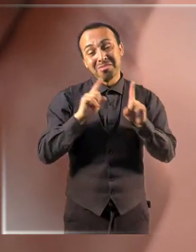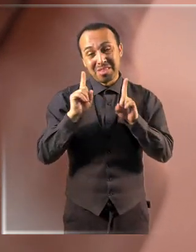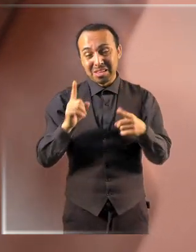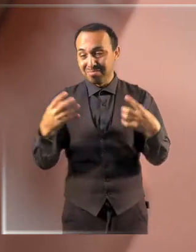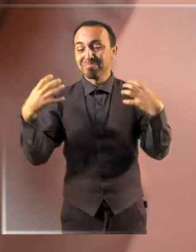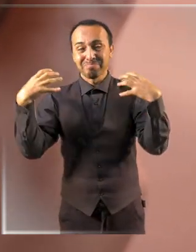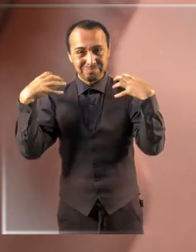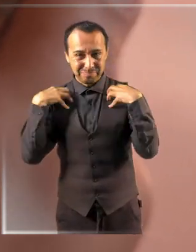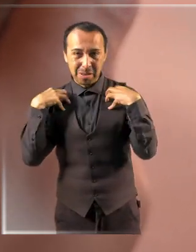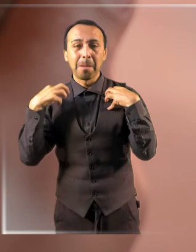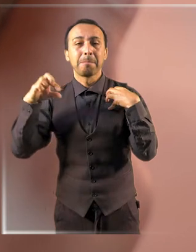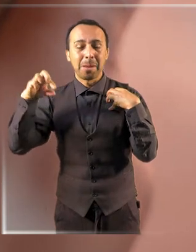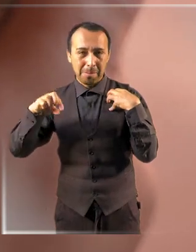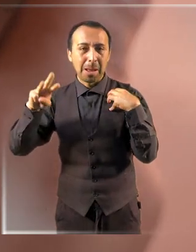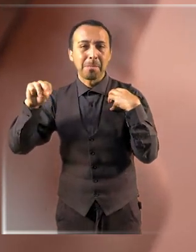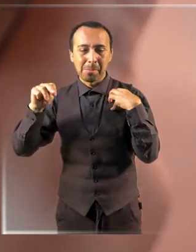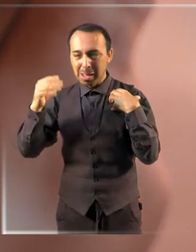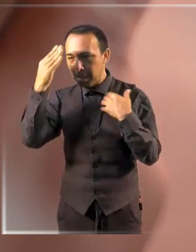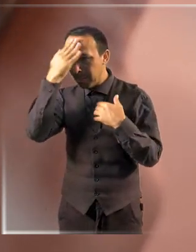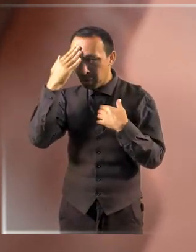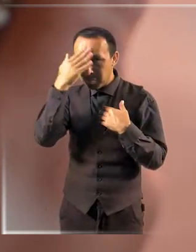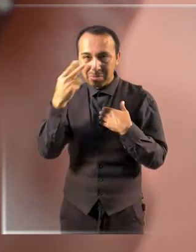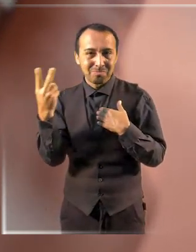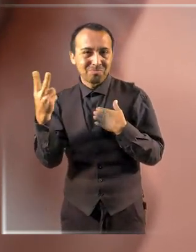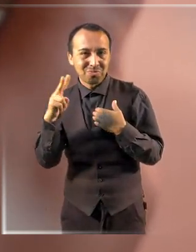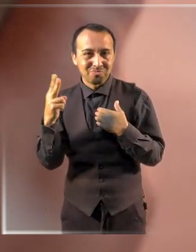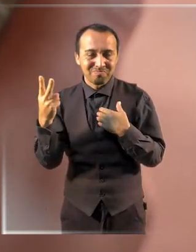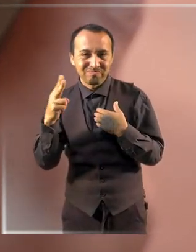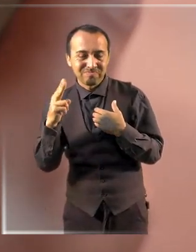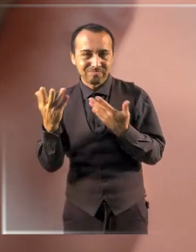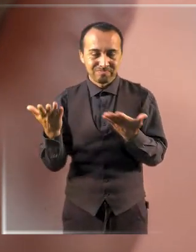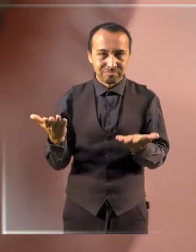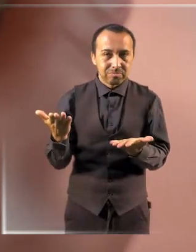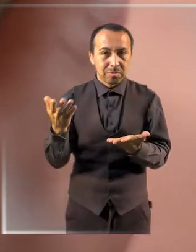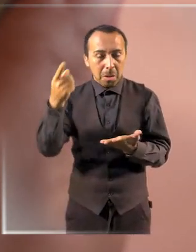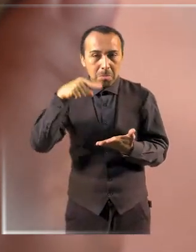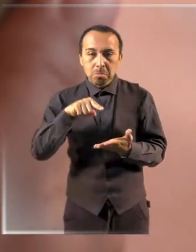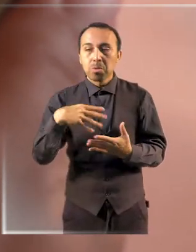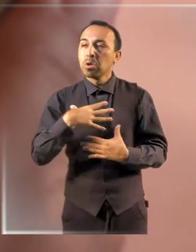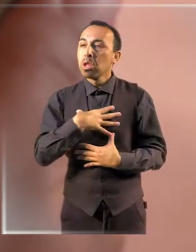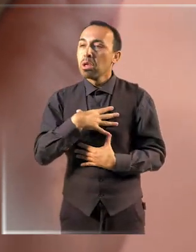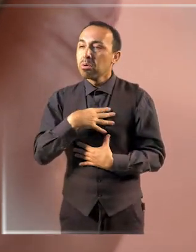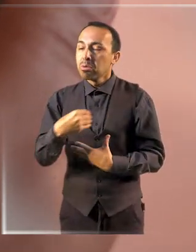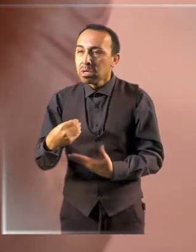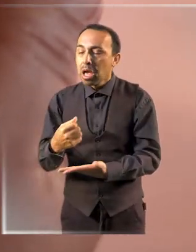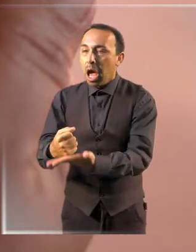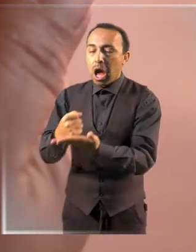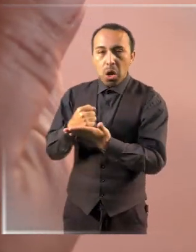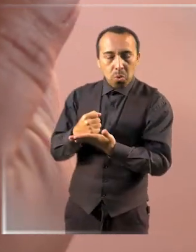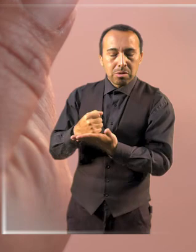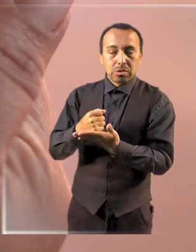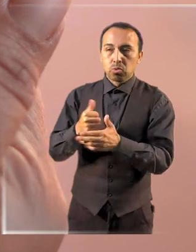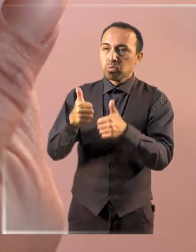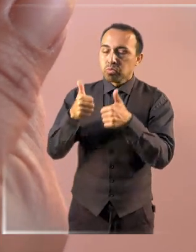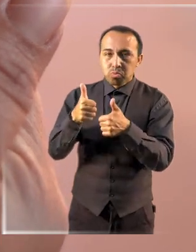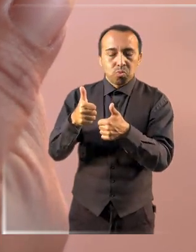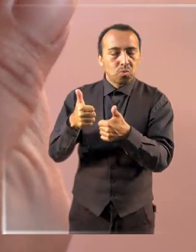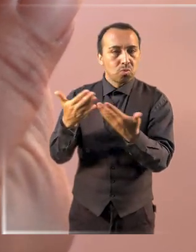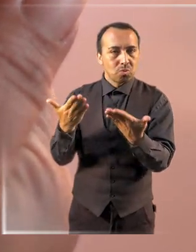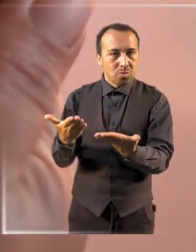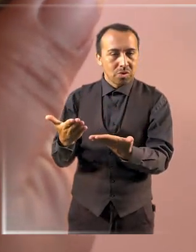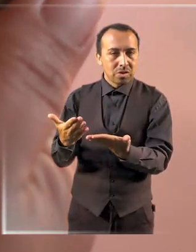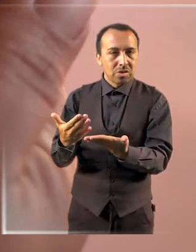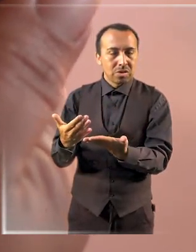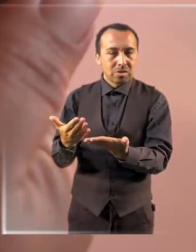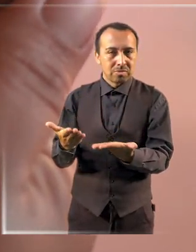rol de papá y mamá también. Pero con la ayuda de mi hija, que gracias a Dios